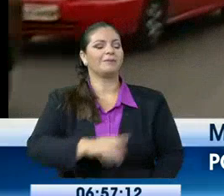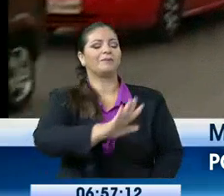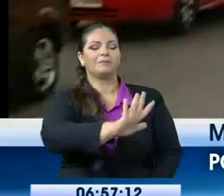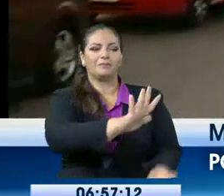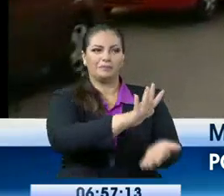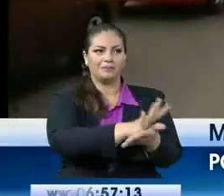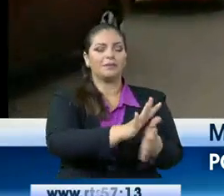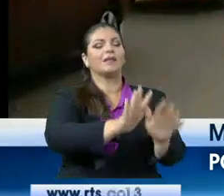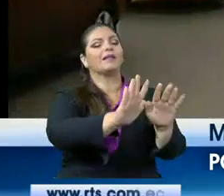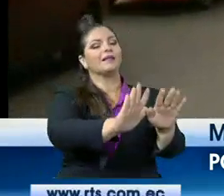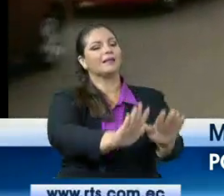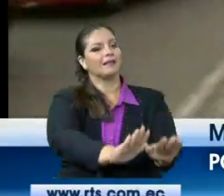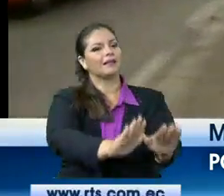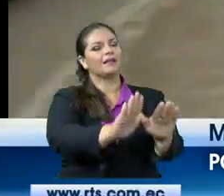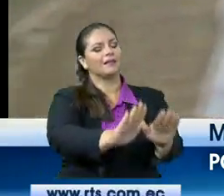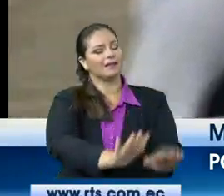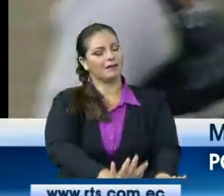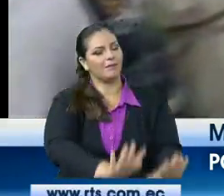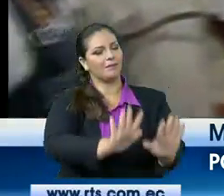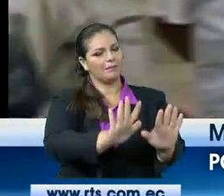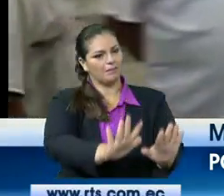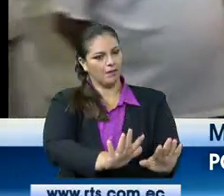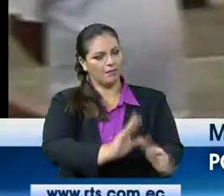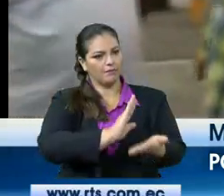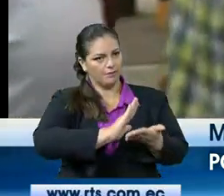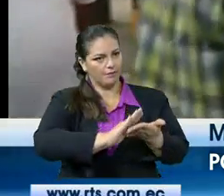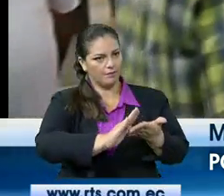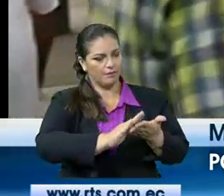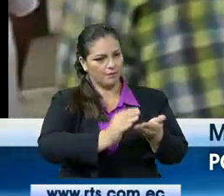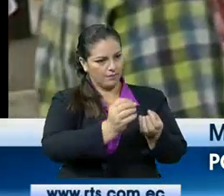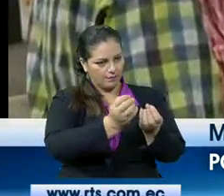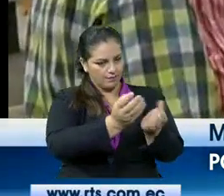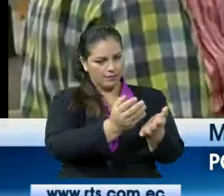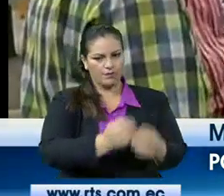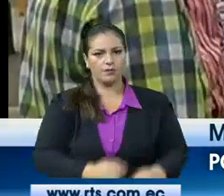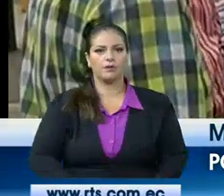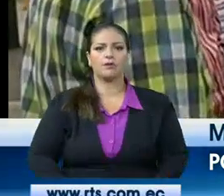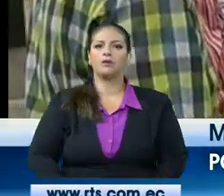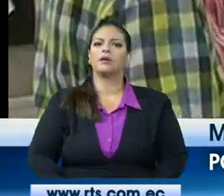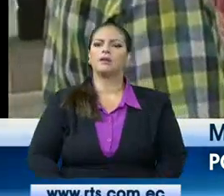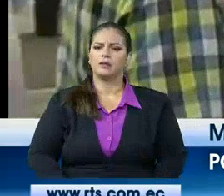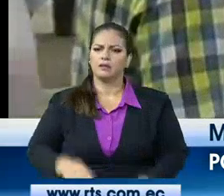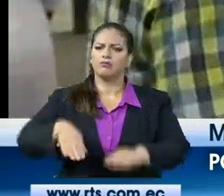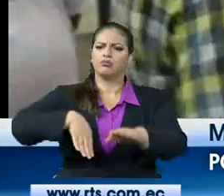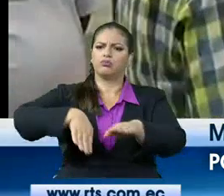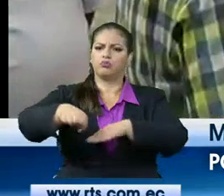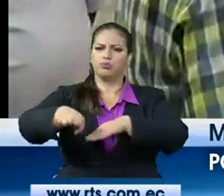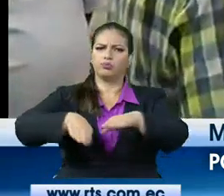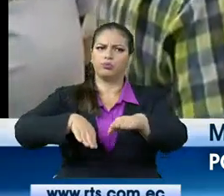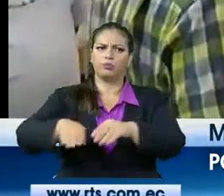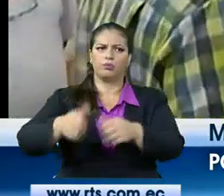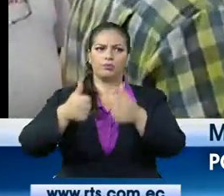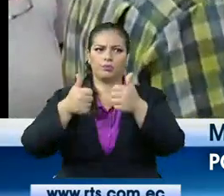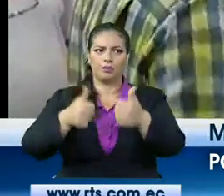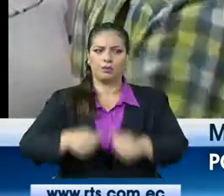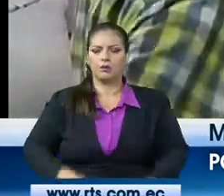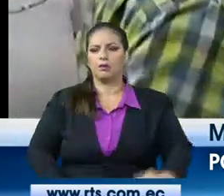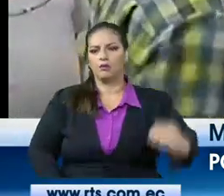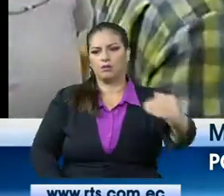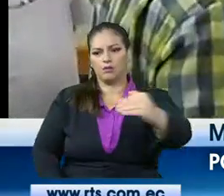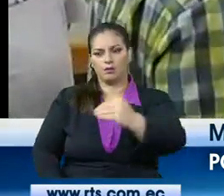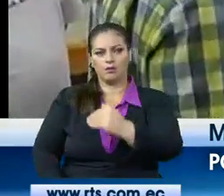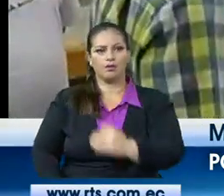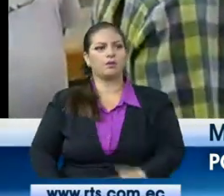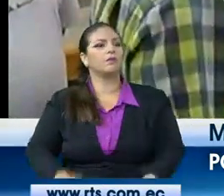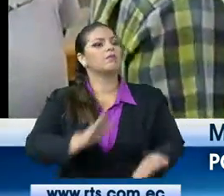salida, no, pero eso no es todo. La salida ha mejorado. La salida mejorado. Pero para ingresar es que tenemos que avanzar 3 cuadras, tenemos que hacerlo. Ya olvidé,